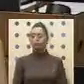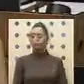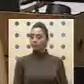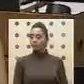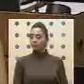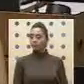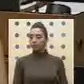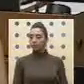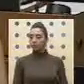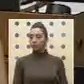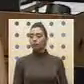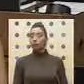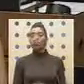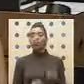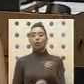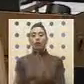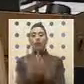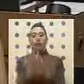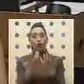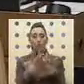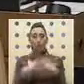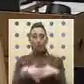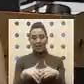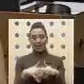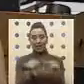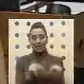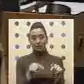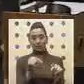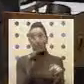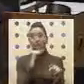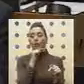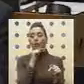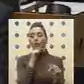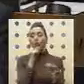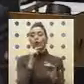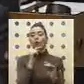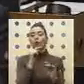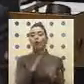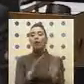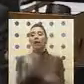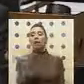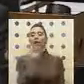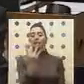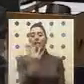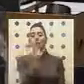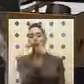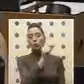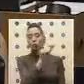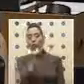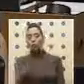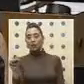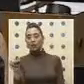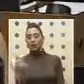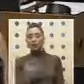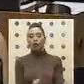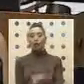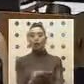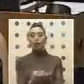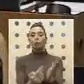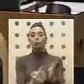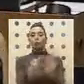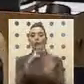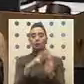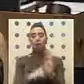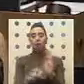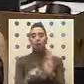Con el nuevo mecanismo, en cambio, hubiera sido solo de 5 pesos semanales, como lo propone el proyecto de